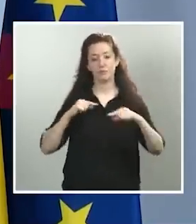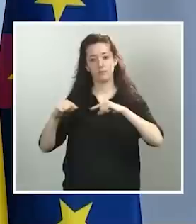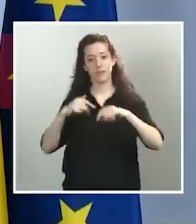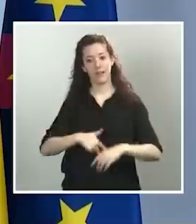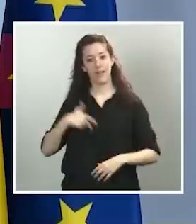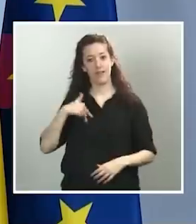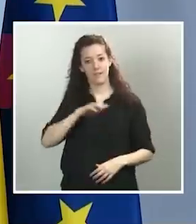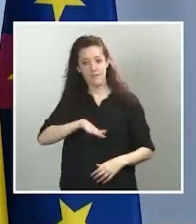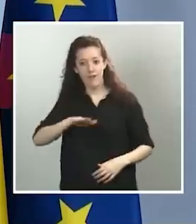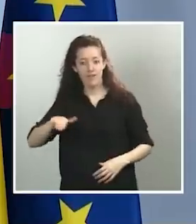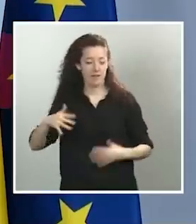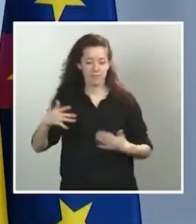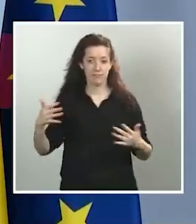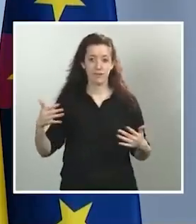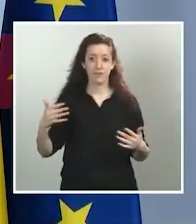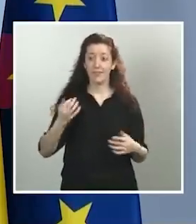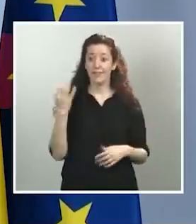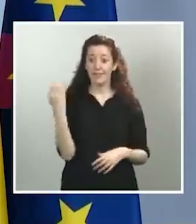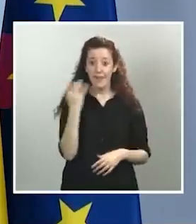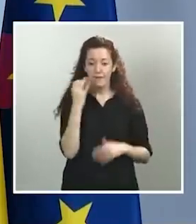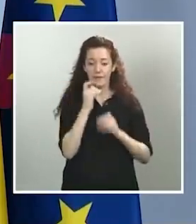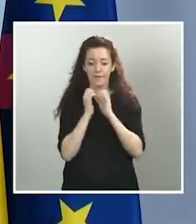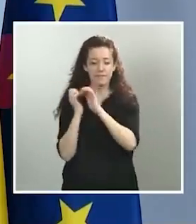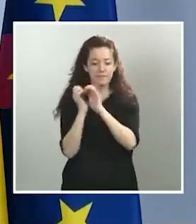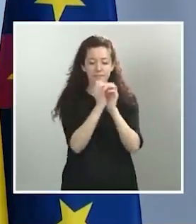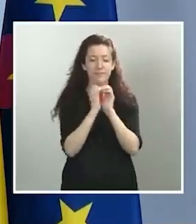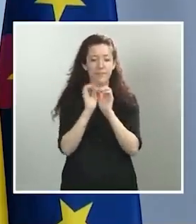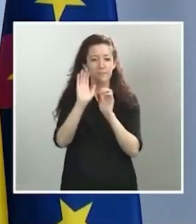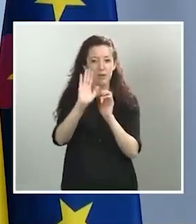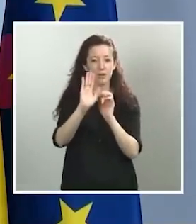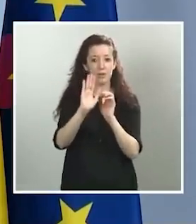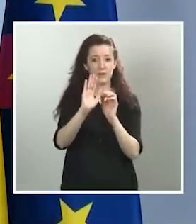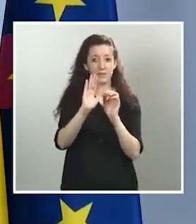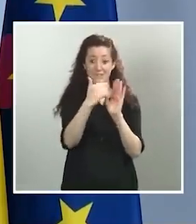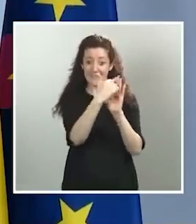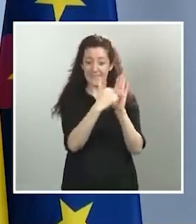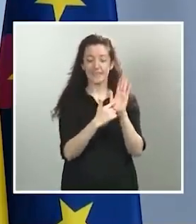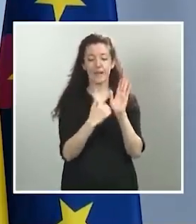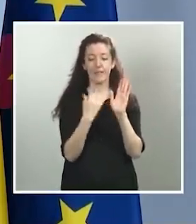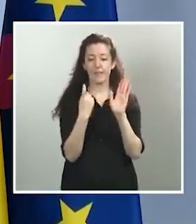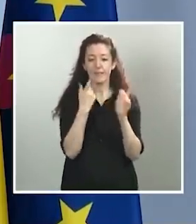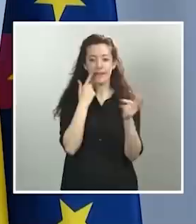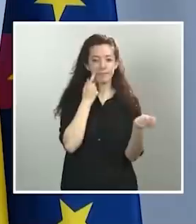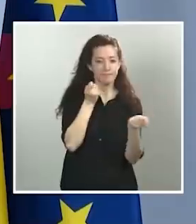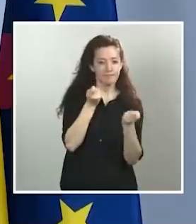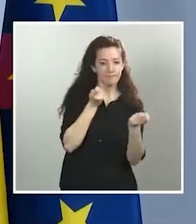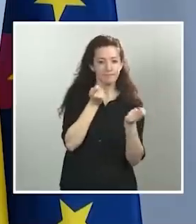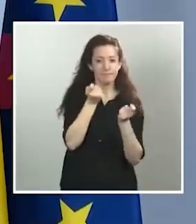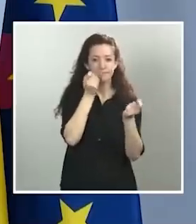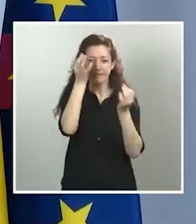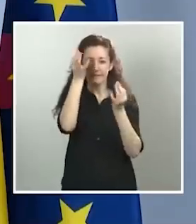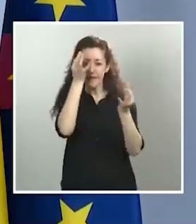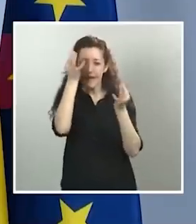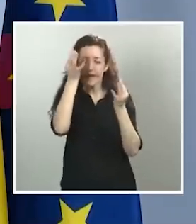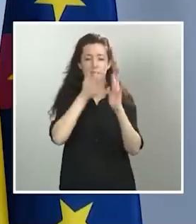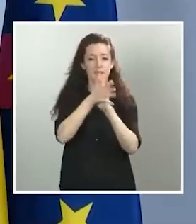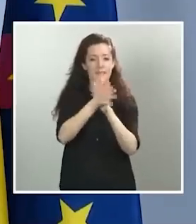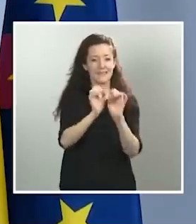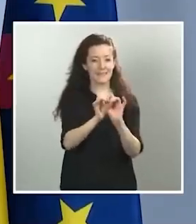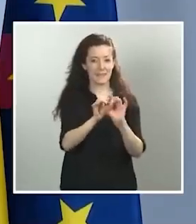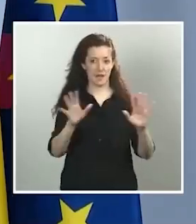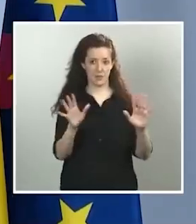pedir disculpas a los niños. ¿Usted se imagina un vicepresidente normal, de